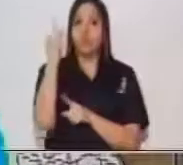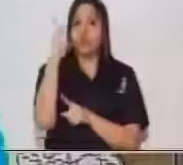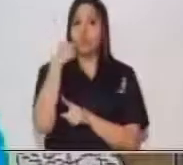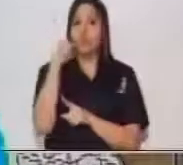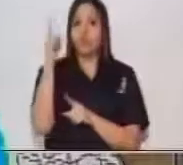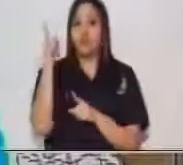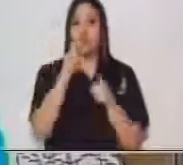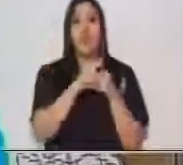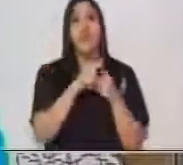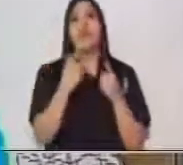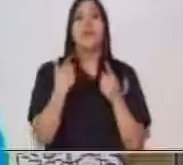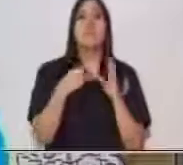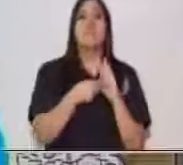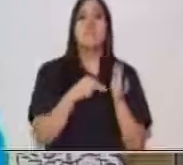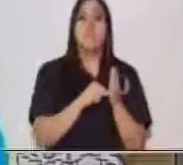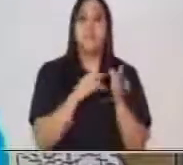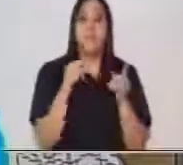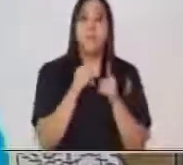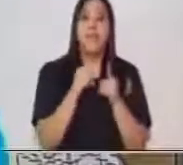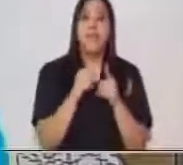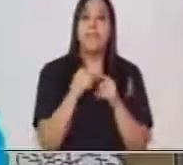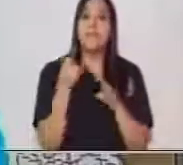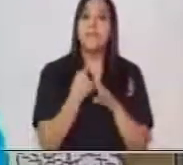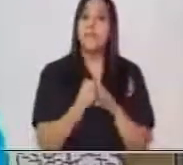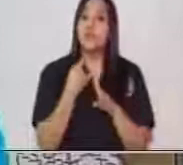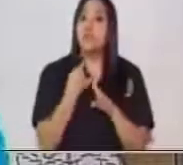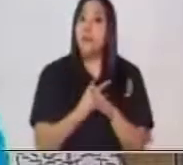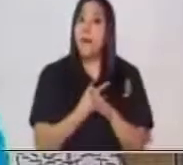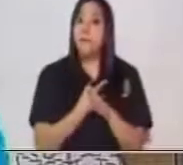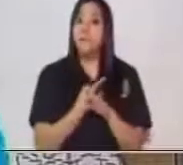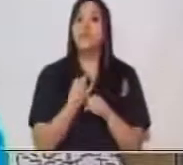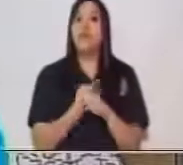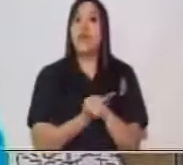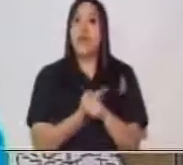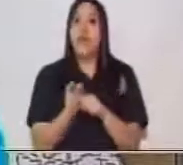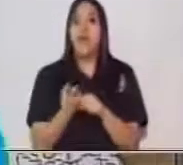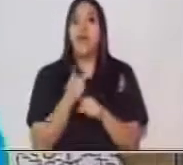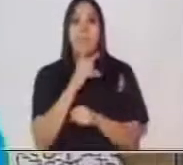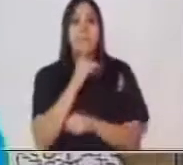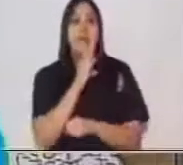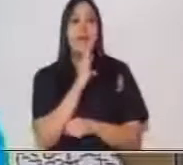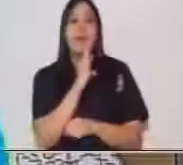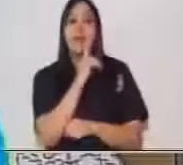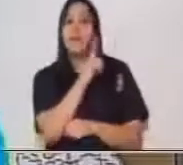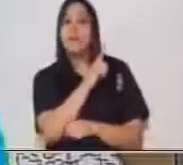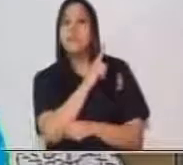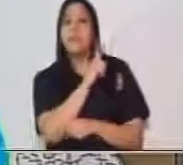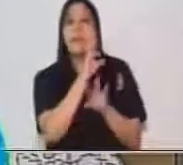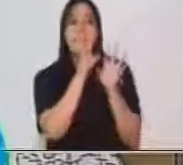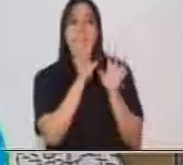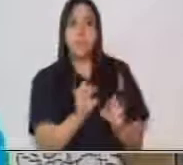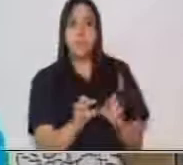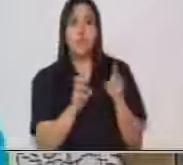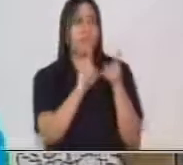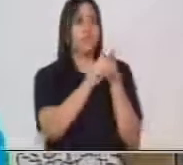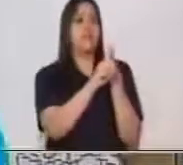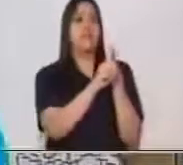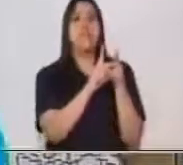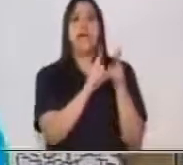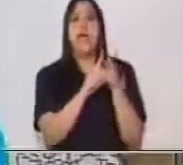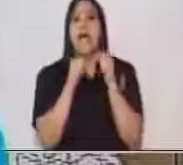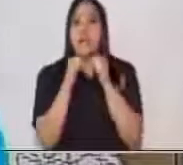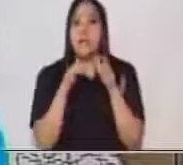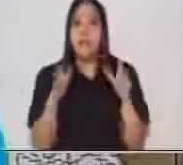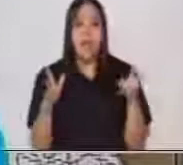son las palabras que utilizamos para nombrar a las personas, animales,